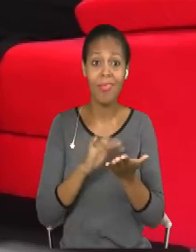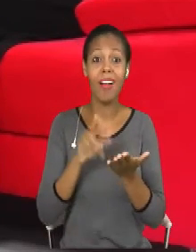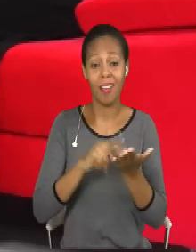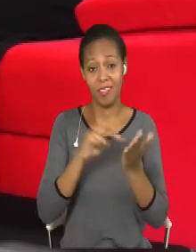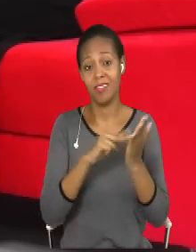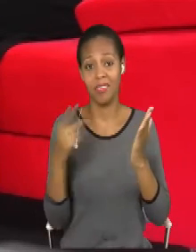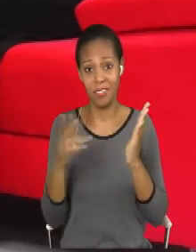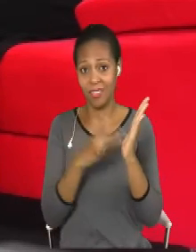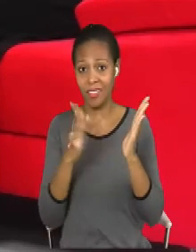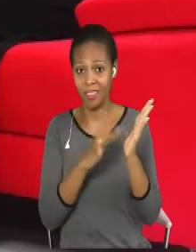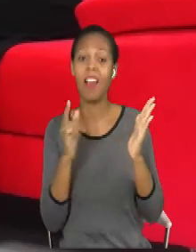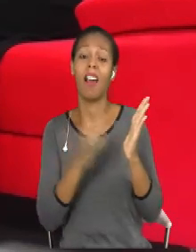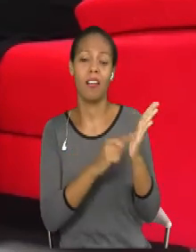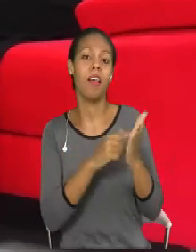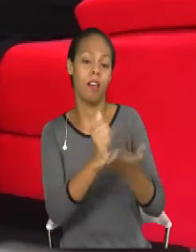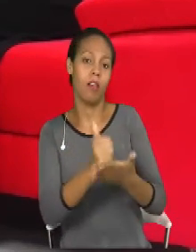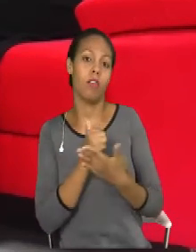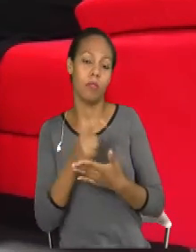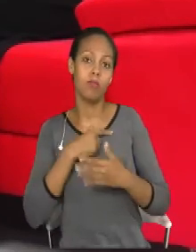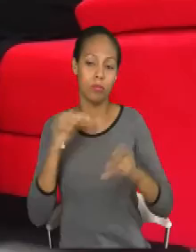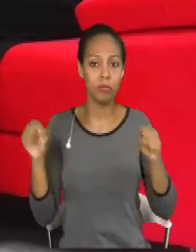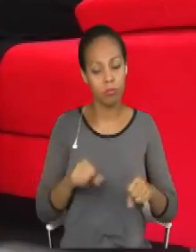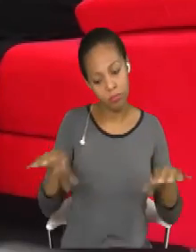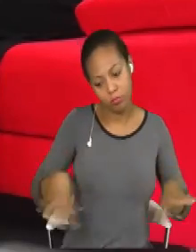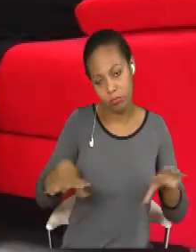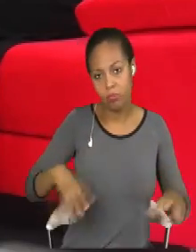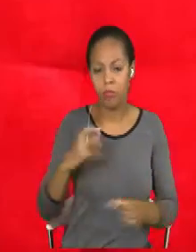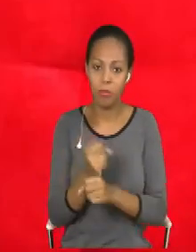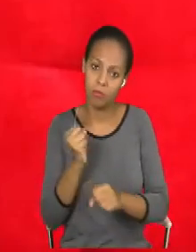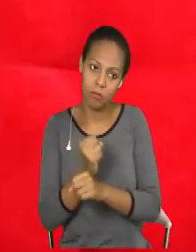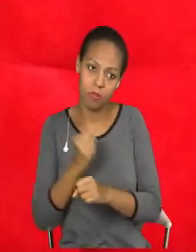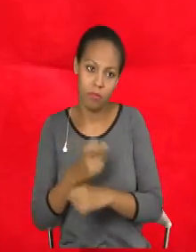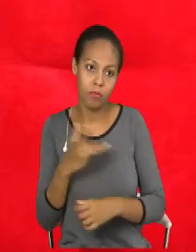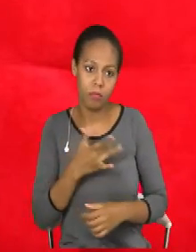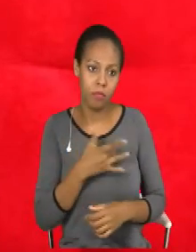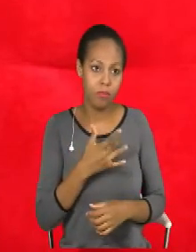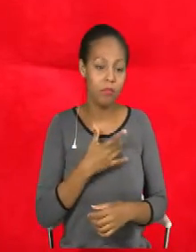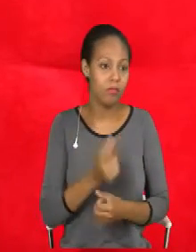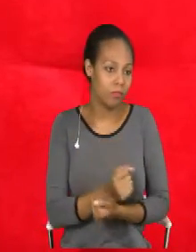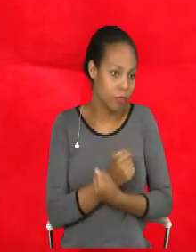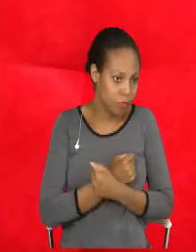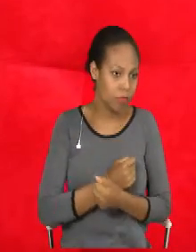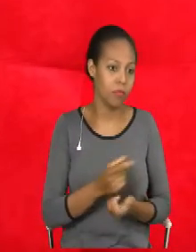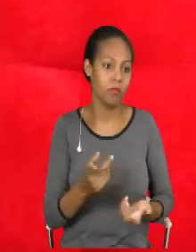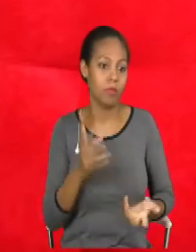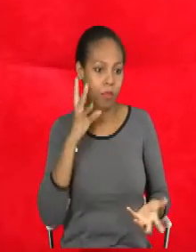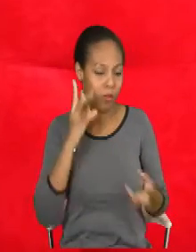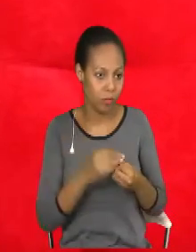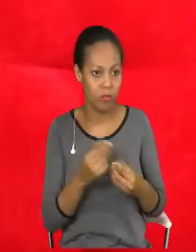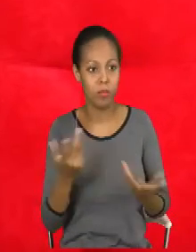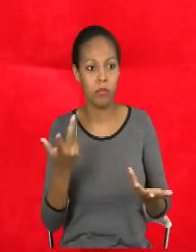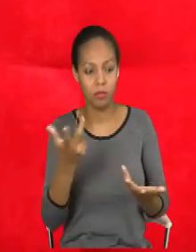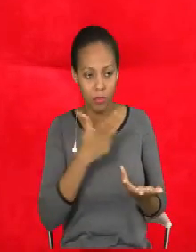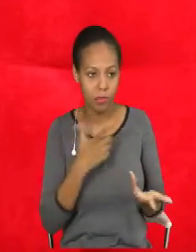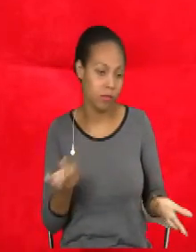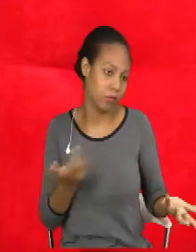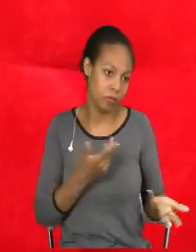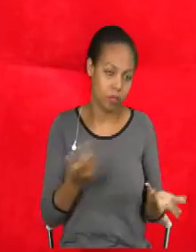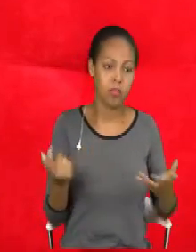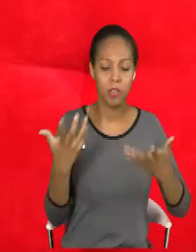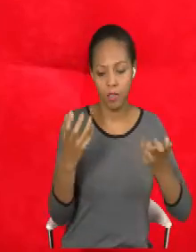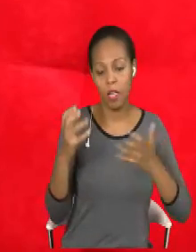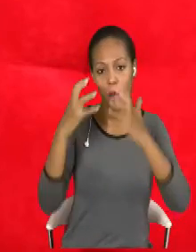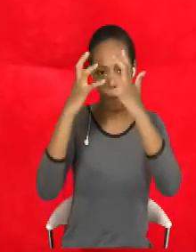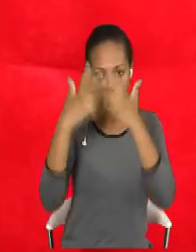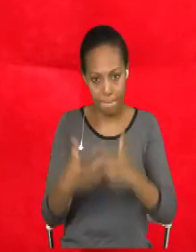En realidad es más de ganas, más de pasión, más de compromiso, más de querer crear empresa, de